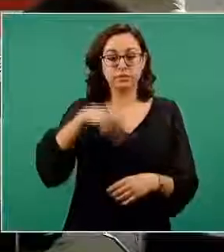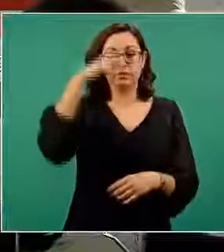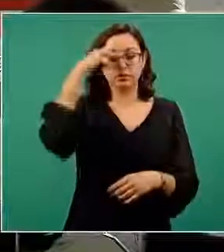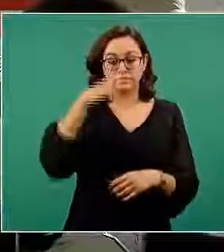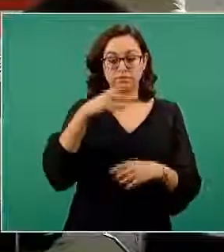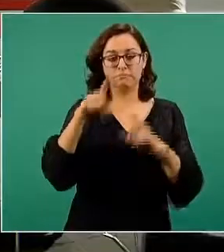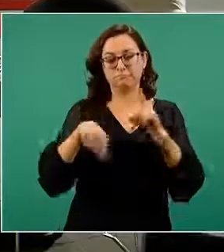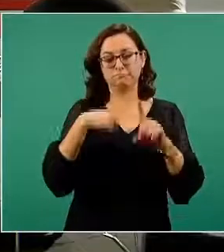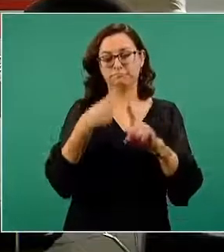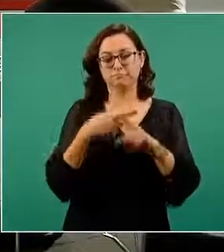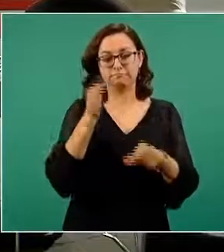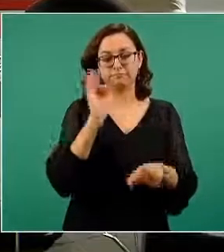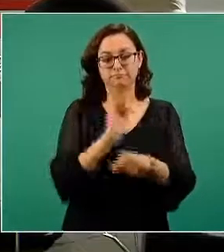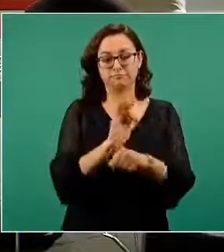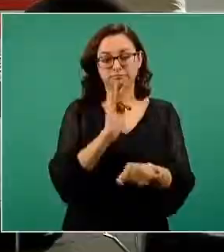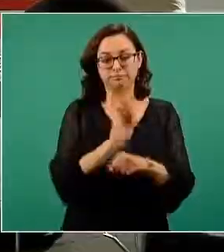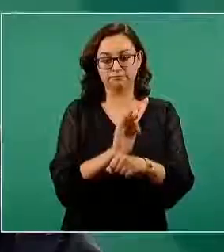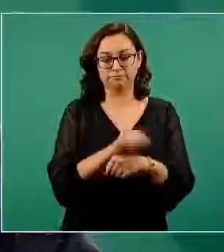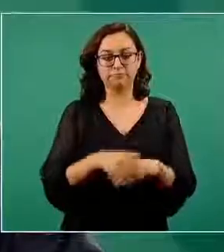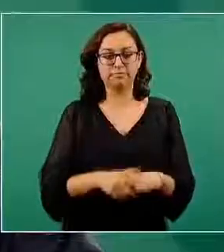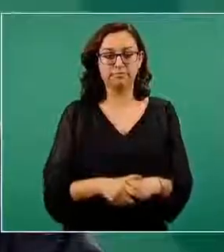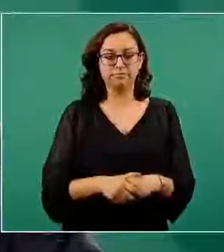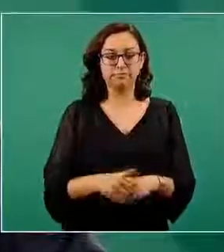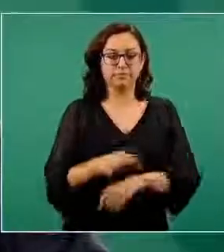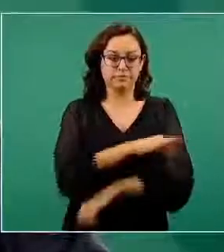más protegidas y protegidos vamos a estar.